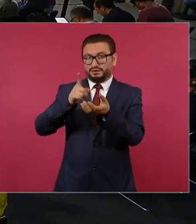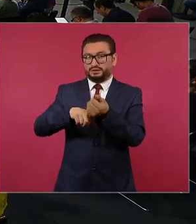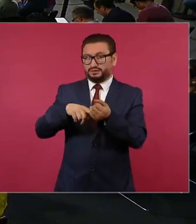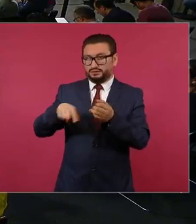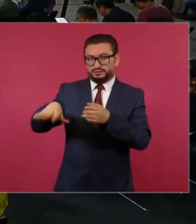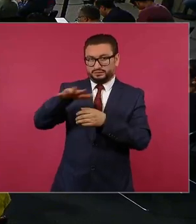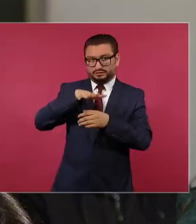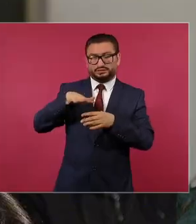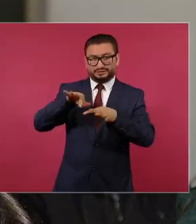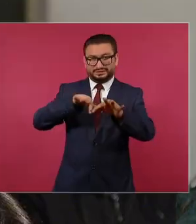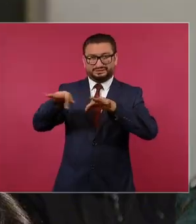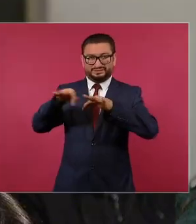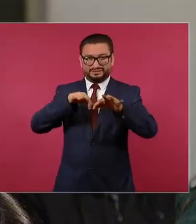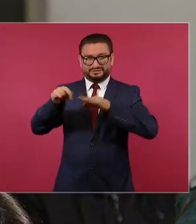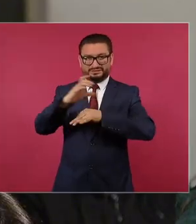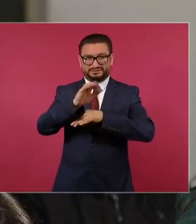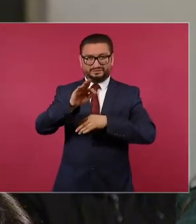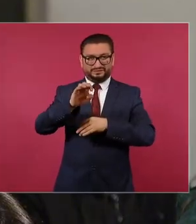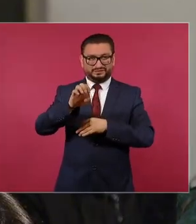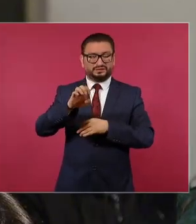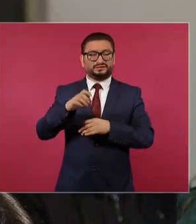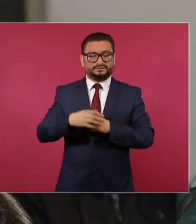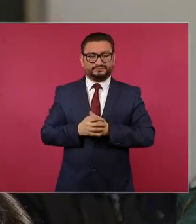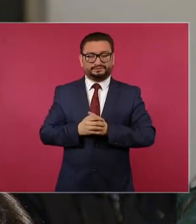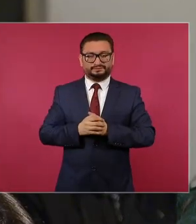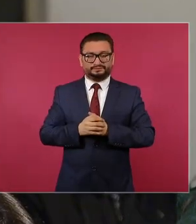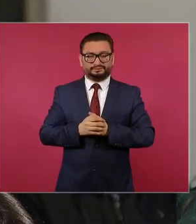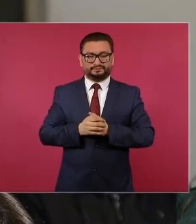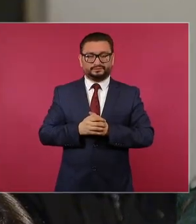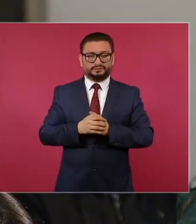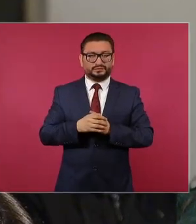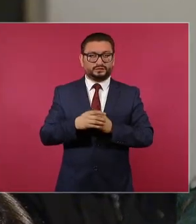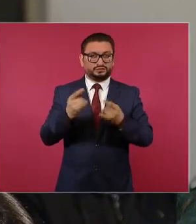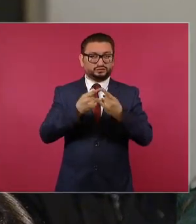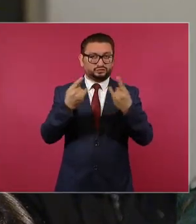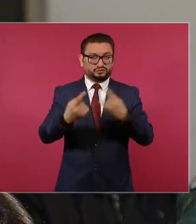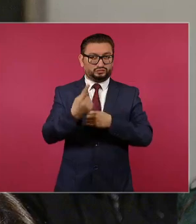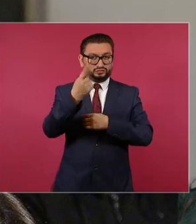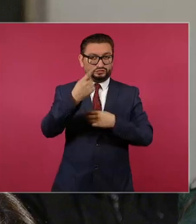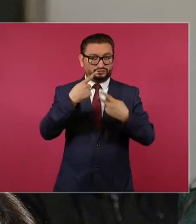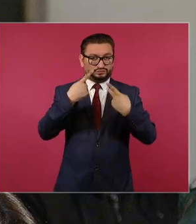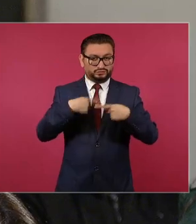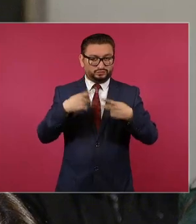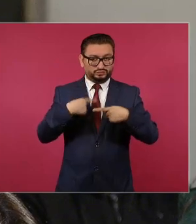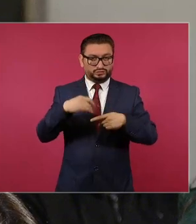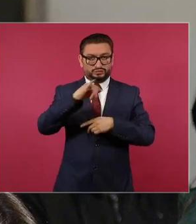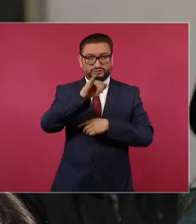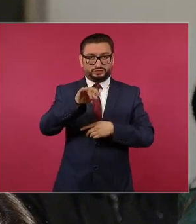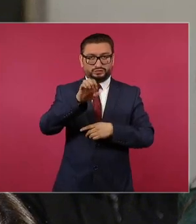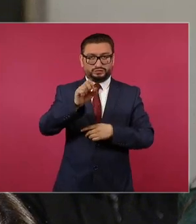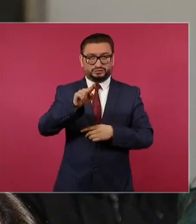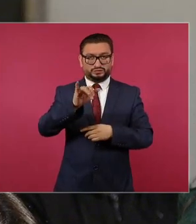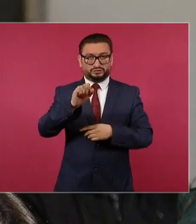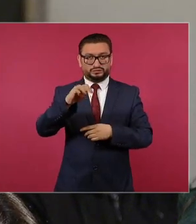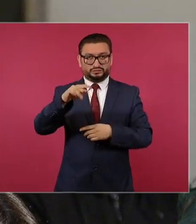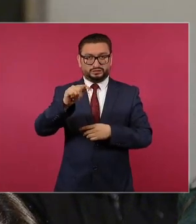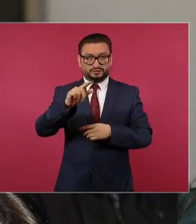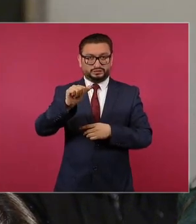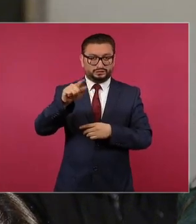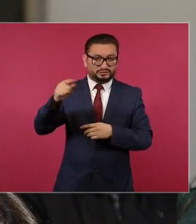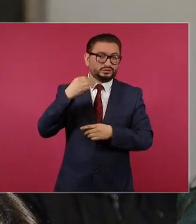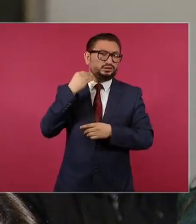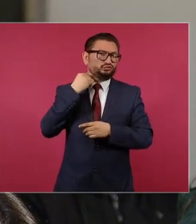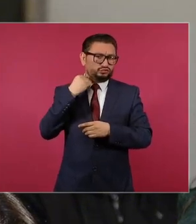los trabajadores de Comisión Federal de Electricidad. El caso de un trabajador que se llama Jesús Mata. Él es abogado